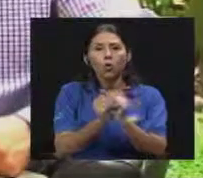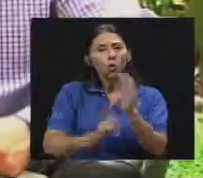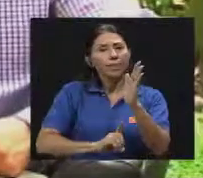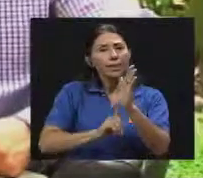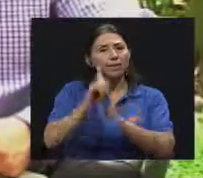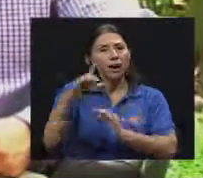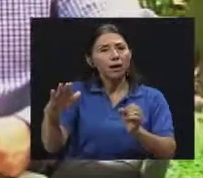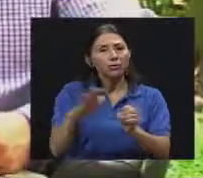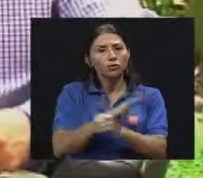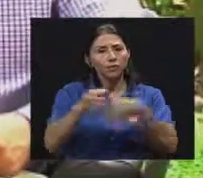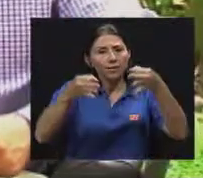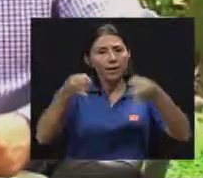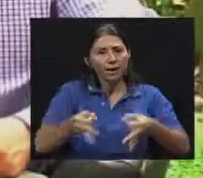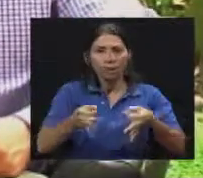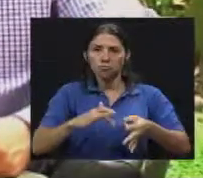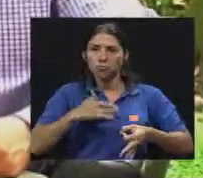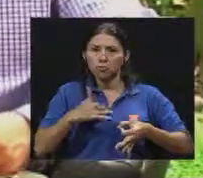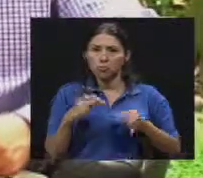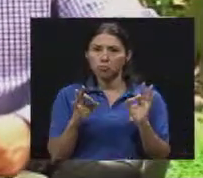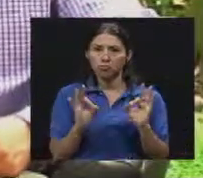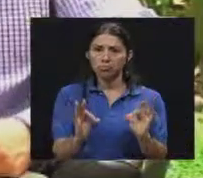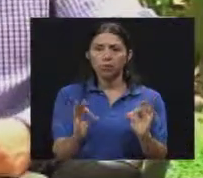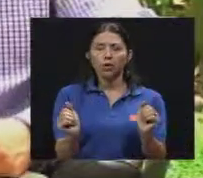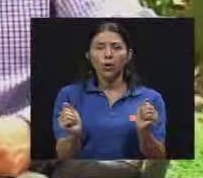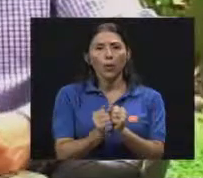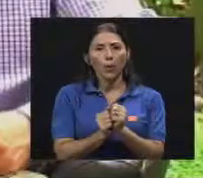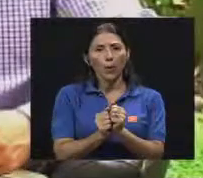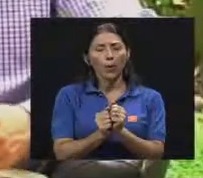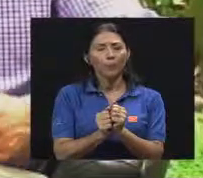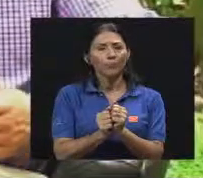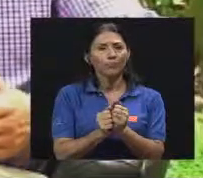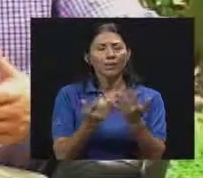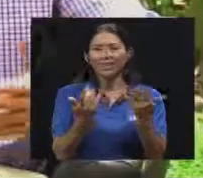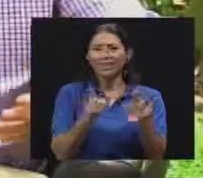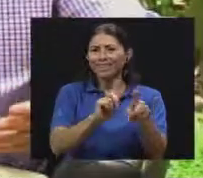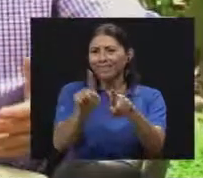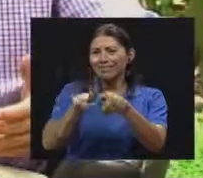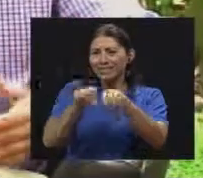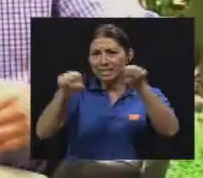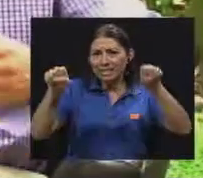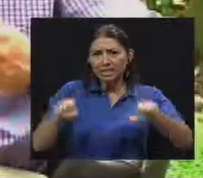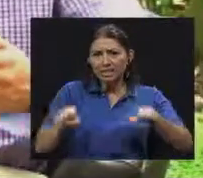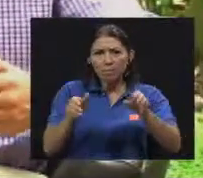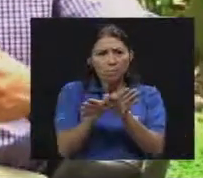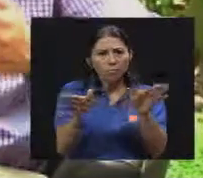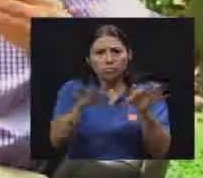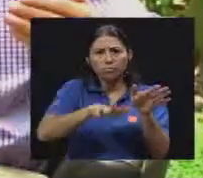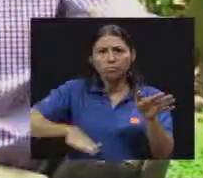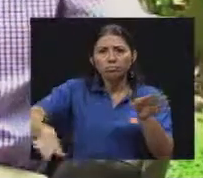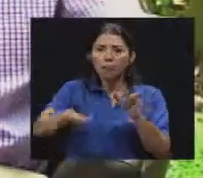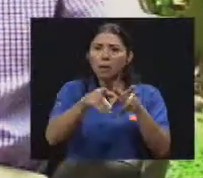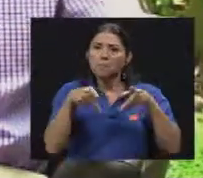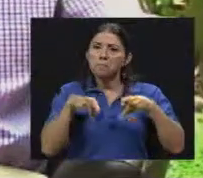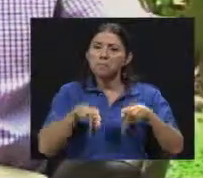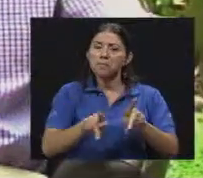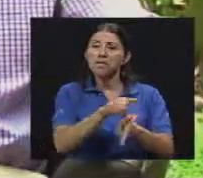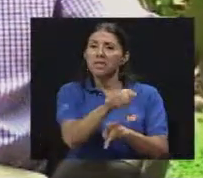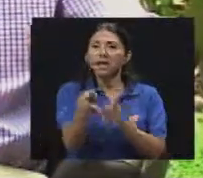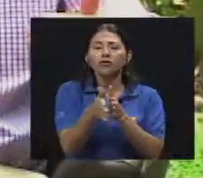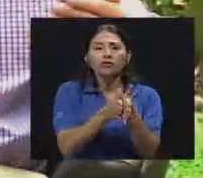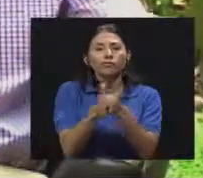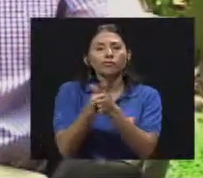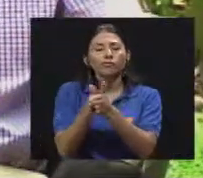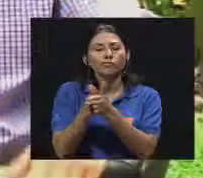desarrollo integral, con bienestar y con todo un aparato que le permita su maximización